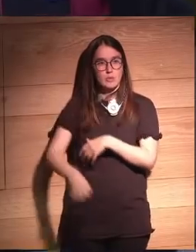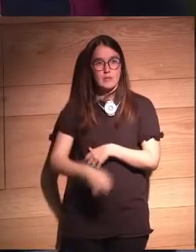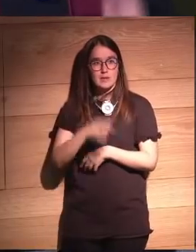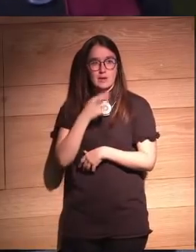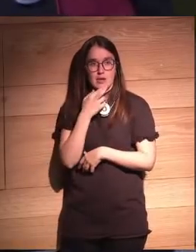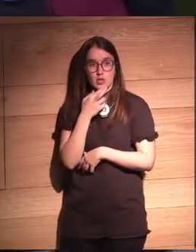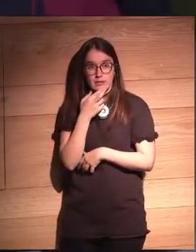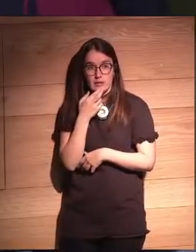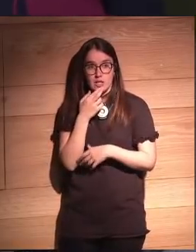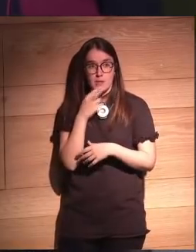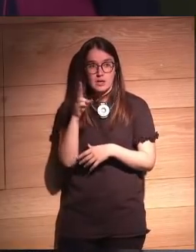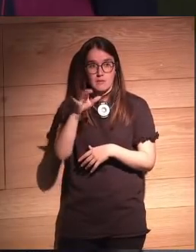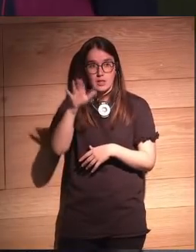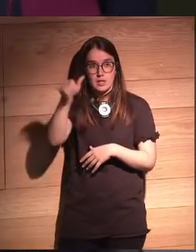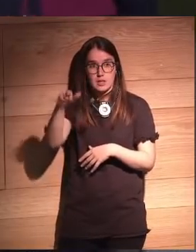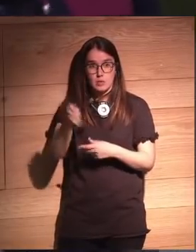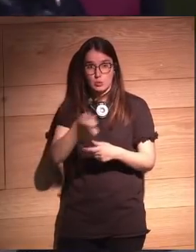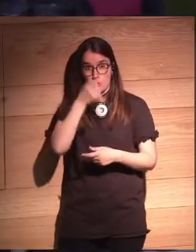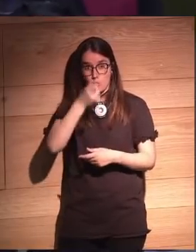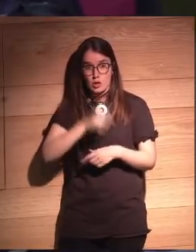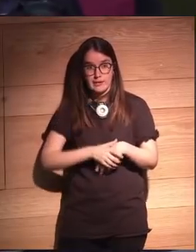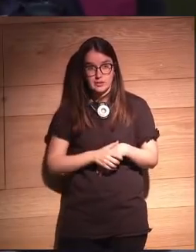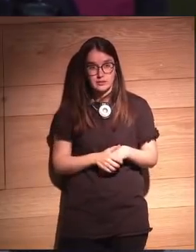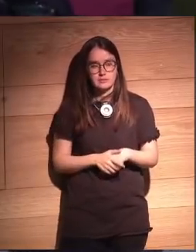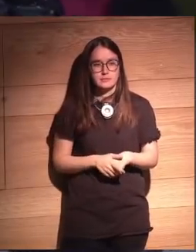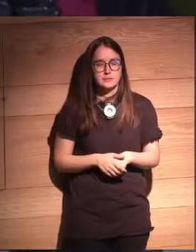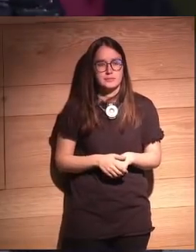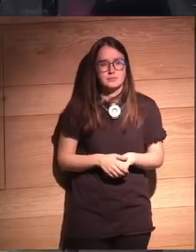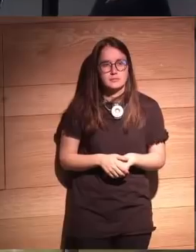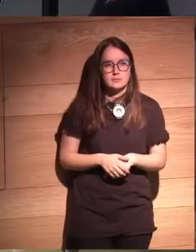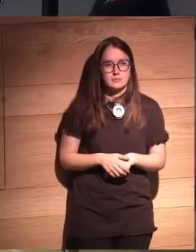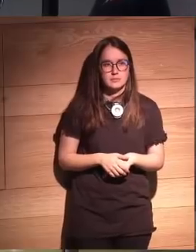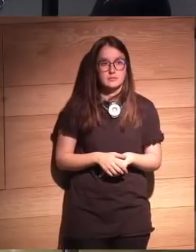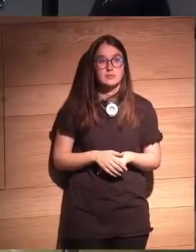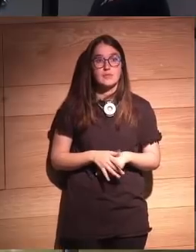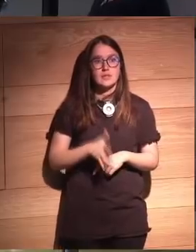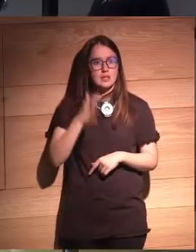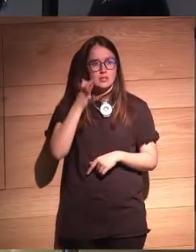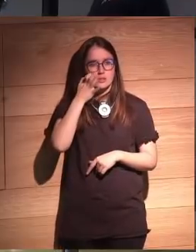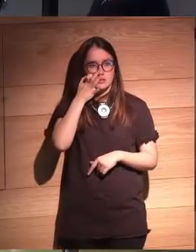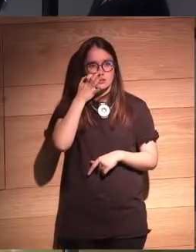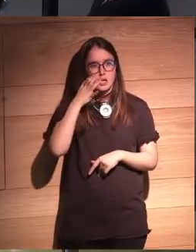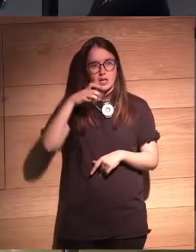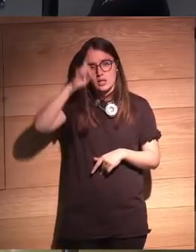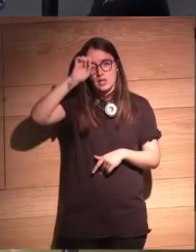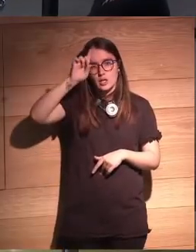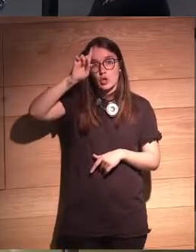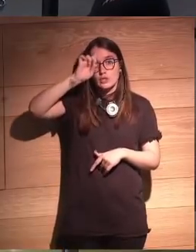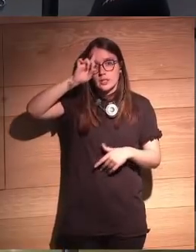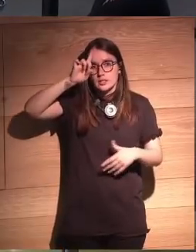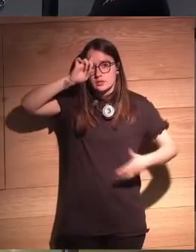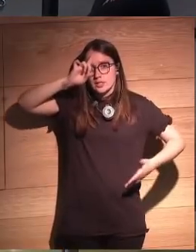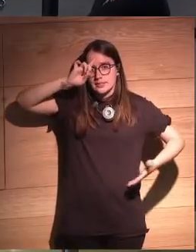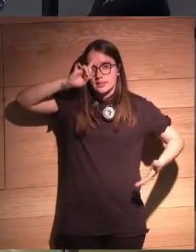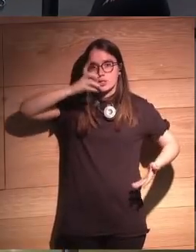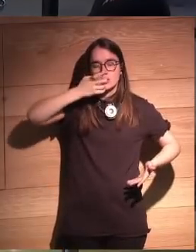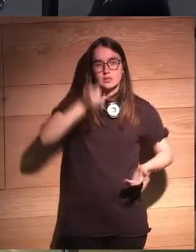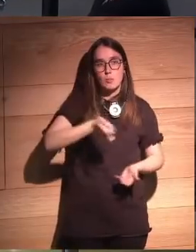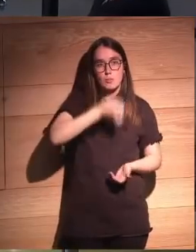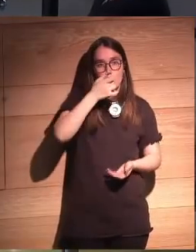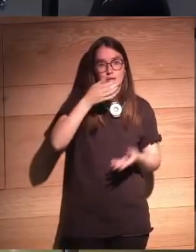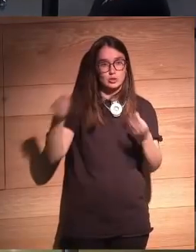Vicente. Pero bueno, son muy pocas, como dice Raquel, realmente. En realidad yo no sé, no sabría qué decir. No sé si son pocas